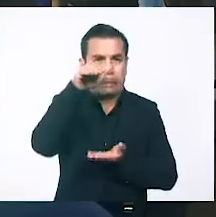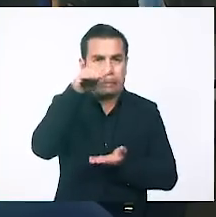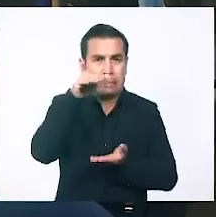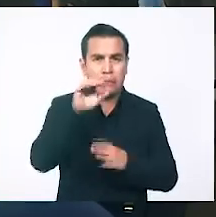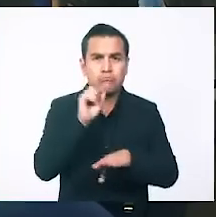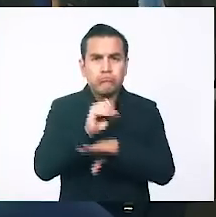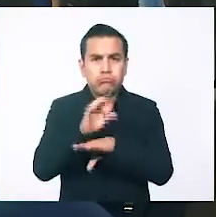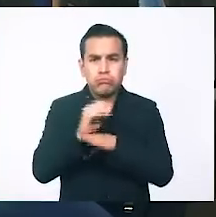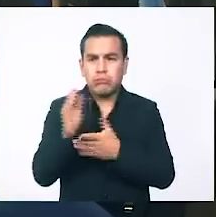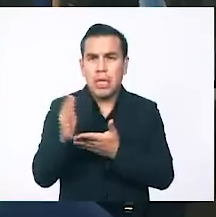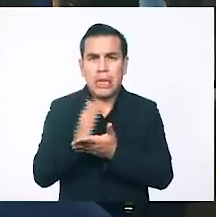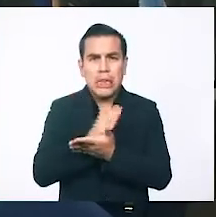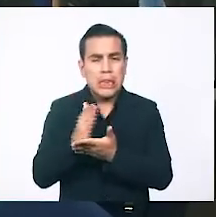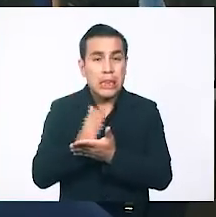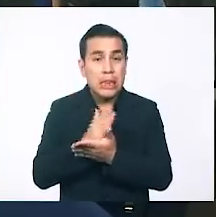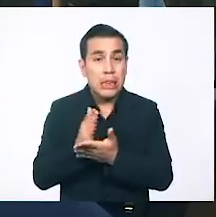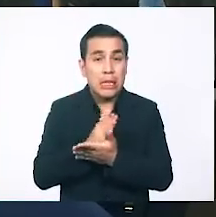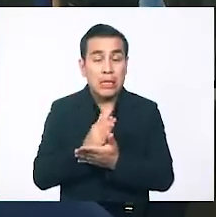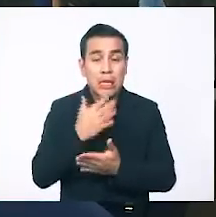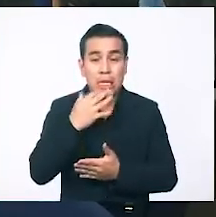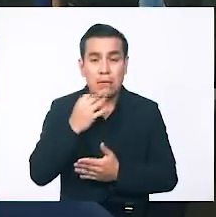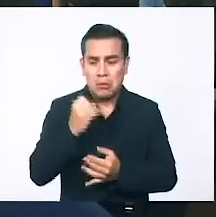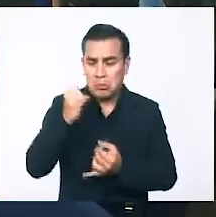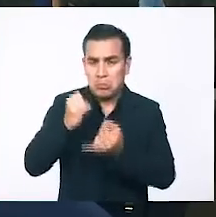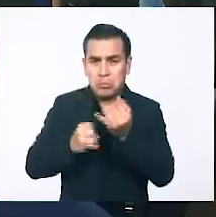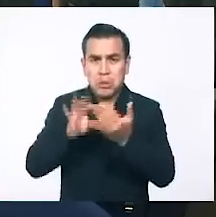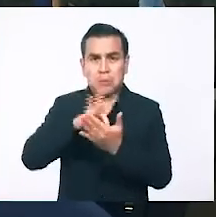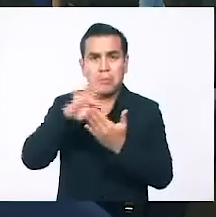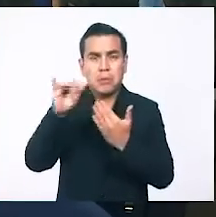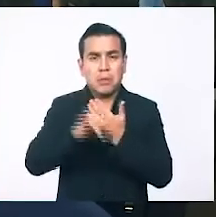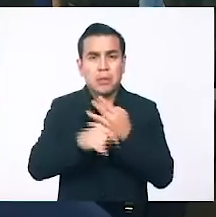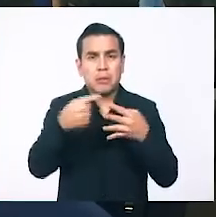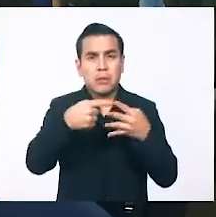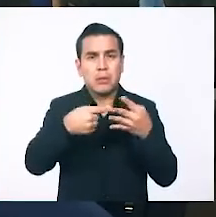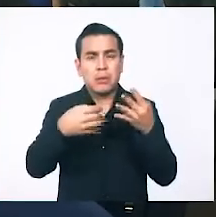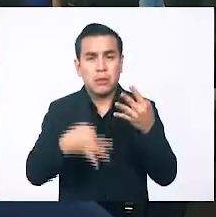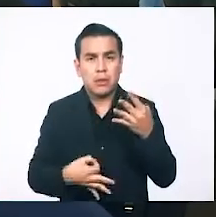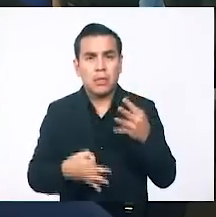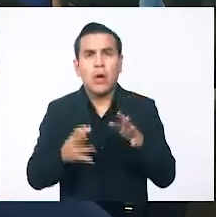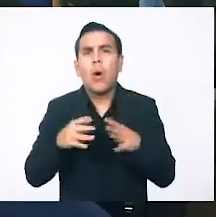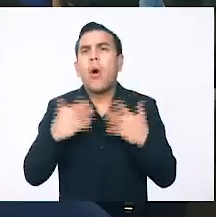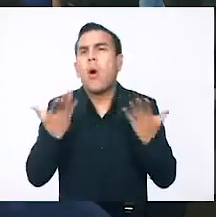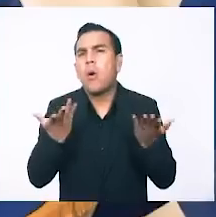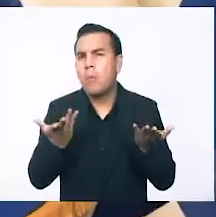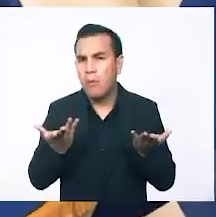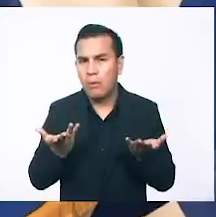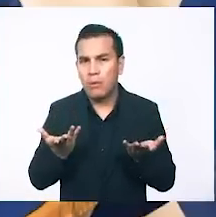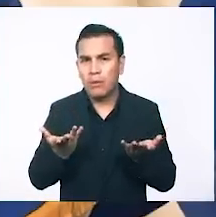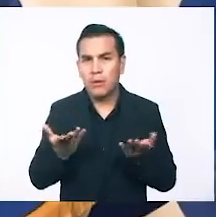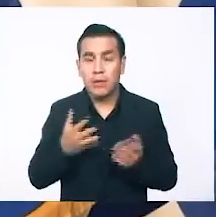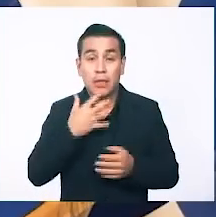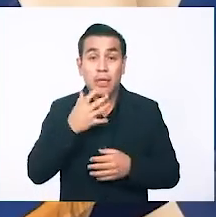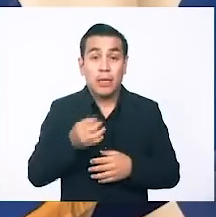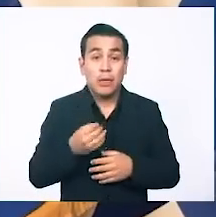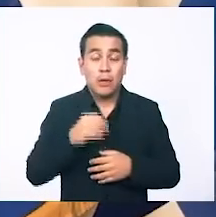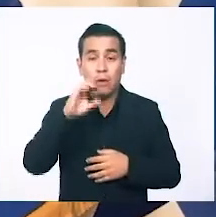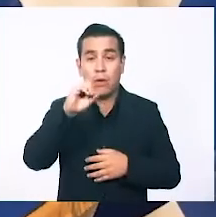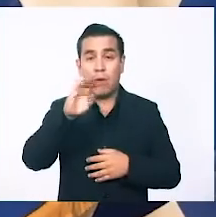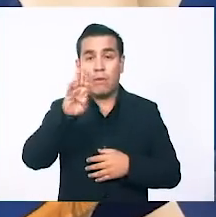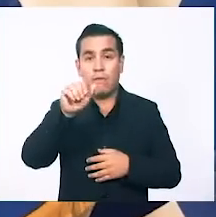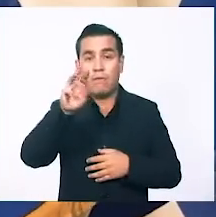y ahí no viene ninguna. Y ya viene como final, como el proyecto de ley que quiere que votemos. ¿Cómo es posible? Y Obama le